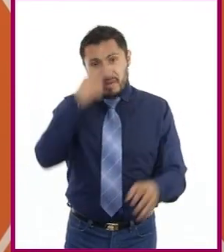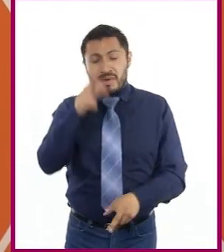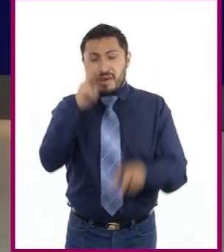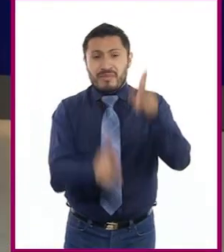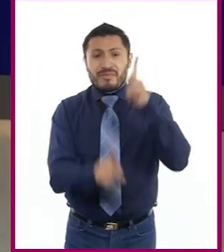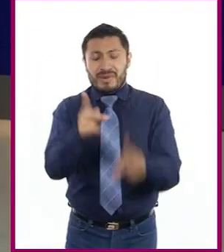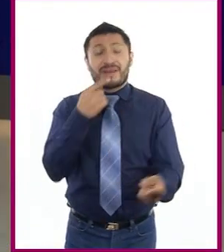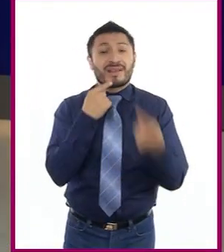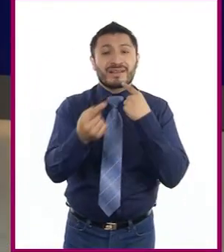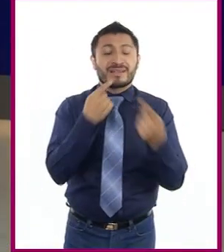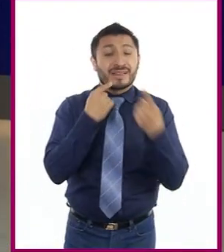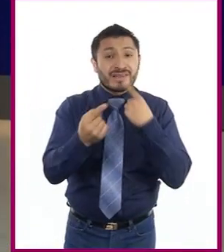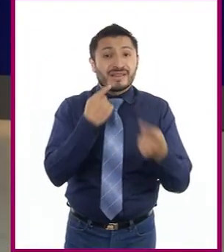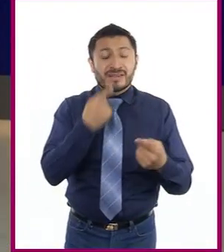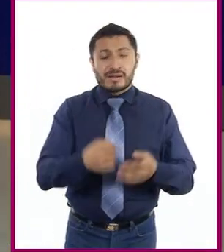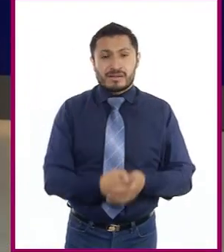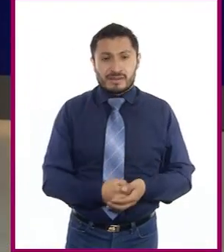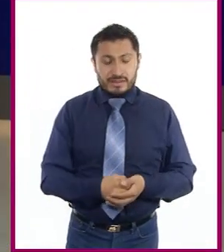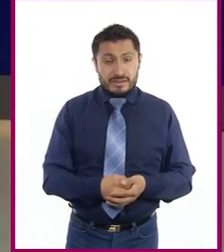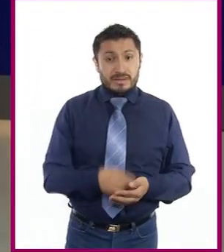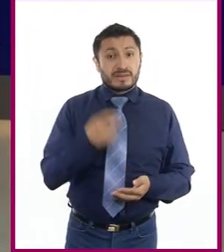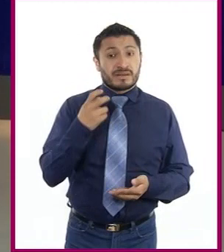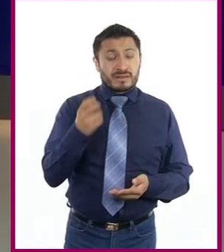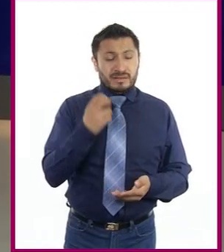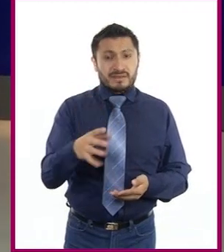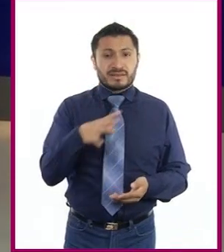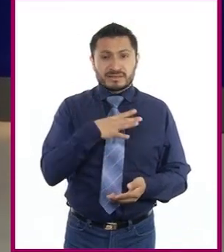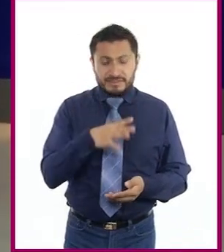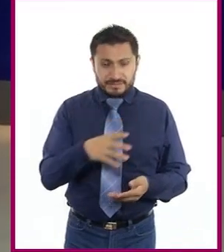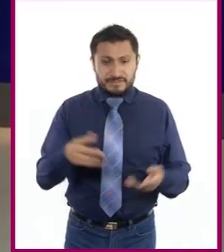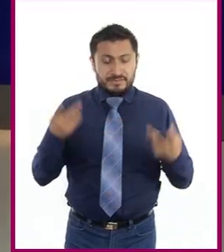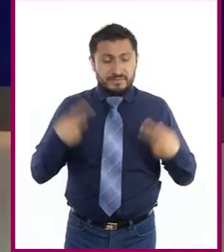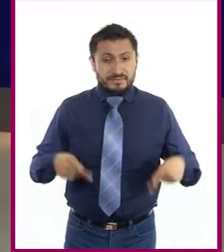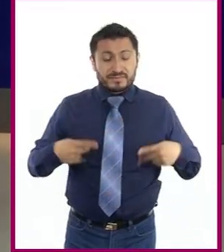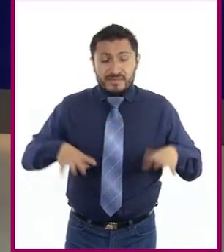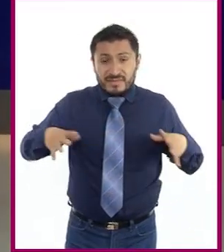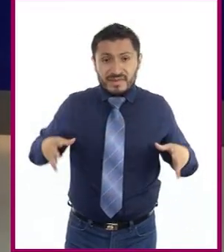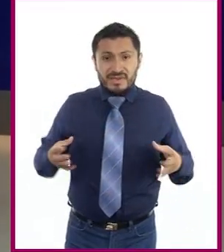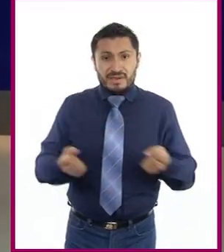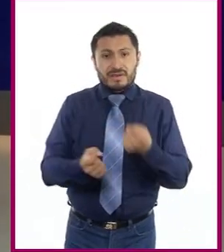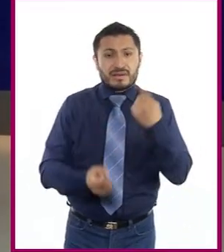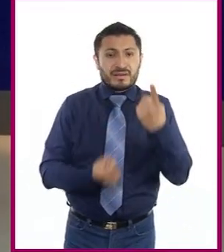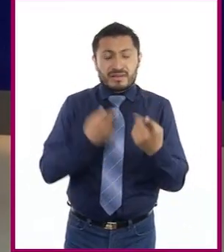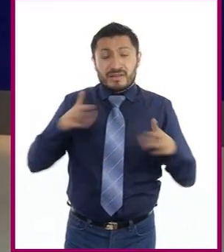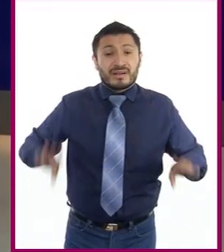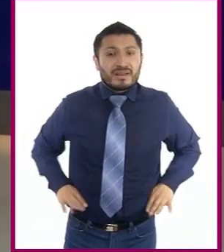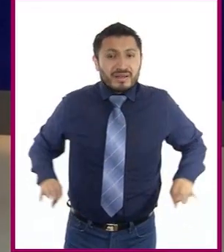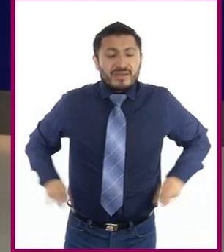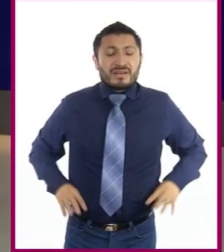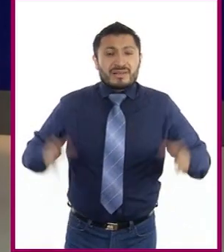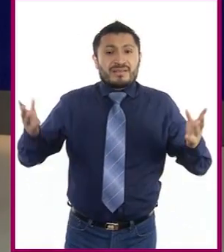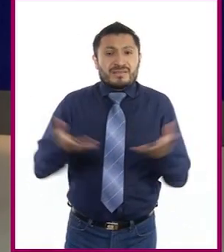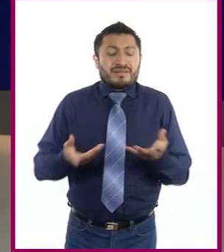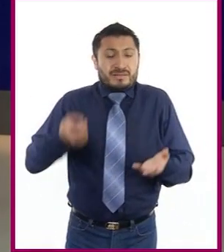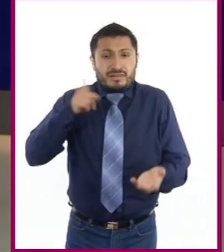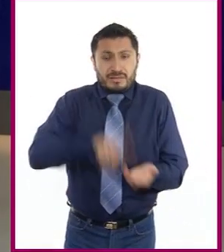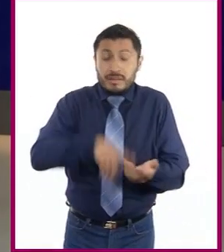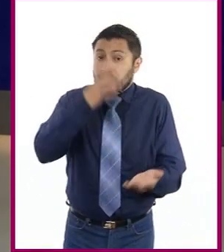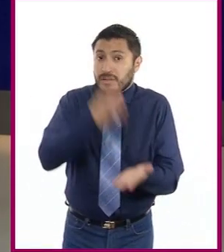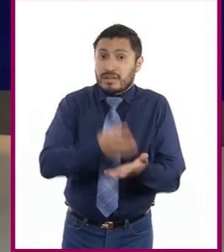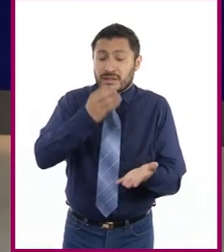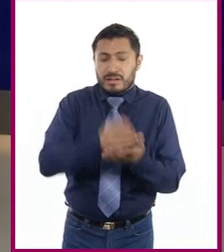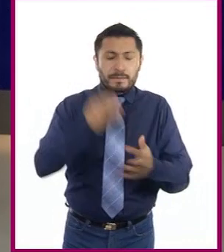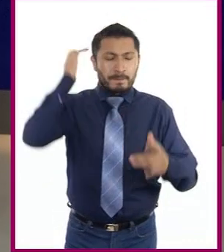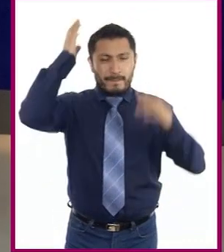y discutirlos. Por cierto, hubo quienes recuperaron algunas anotaciones que hicieron en sus cuadernos con